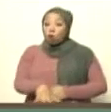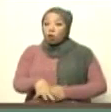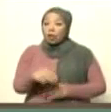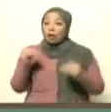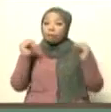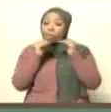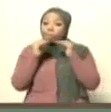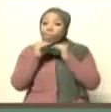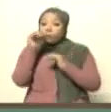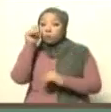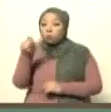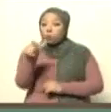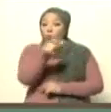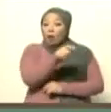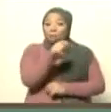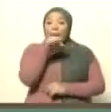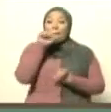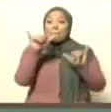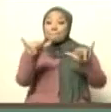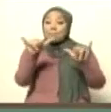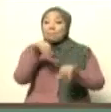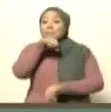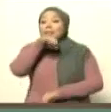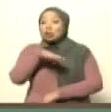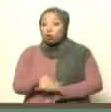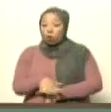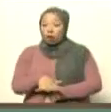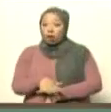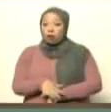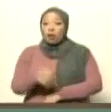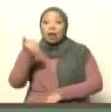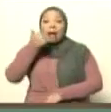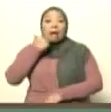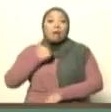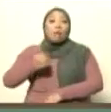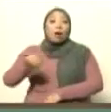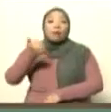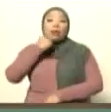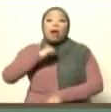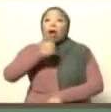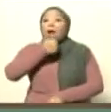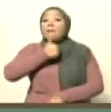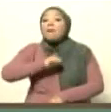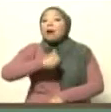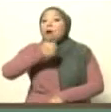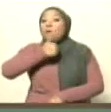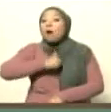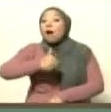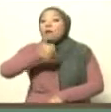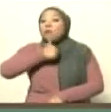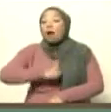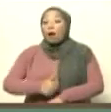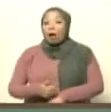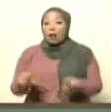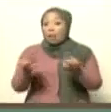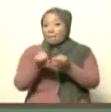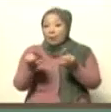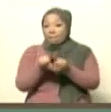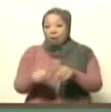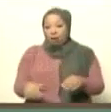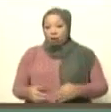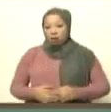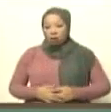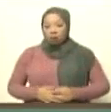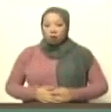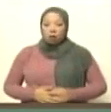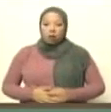Nuestros pueblos se parecen tanto, nuestra resistencia es la misma. Y nuestras revoluciones en el fondo son las mismas también. Son